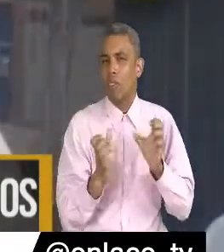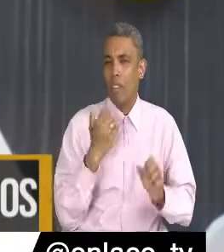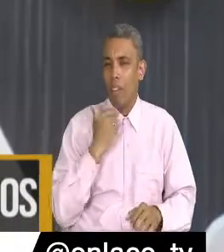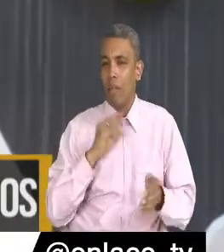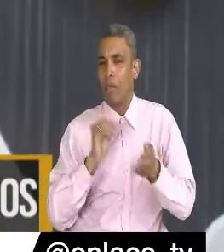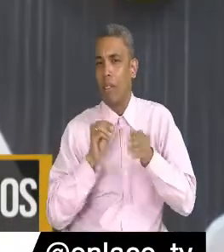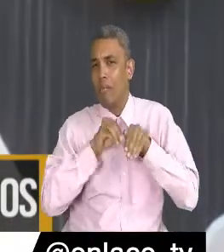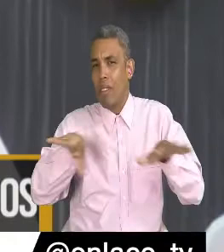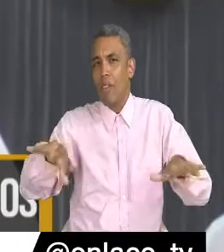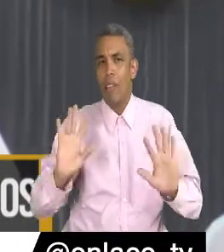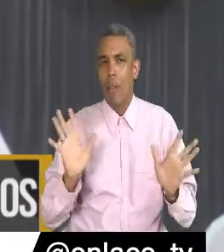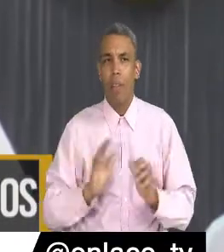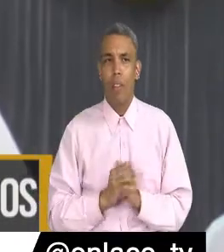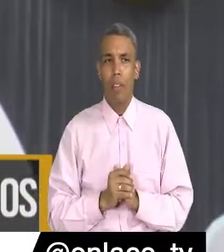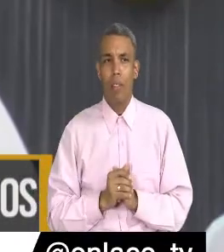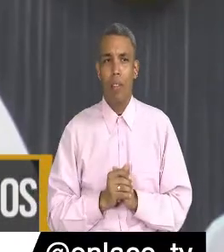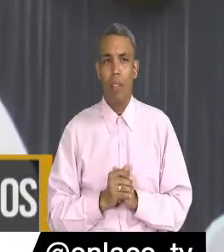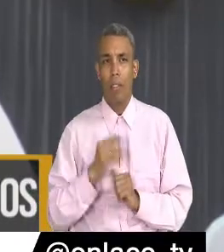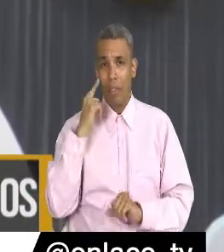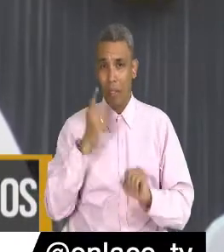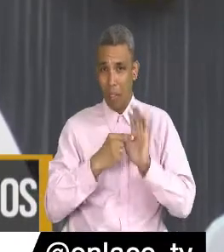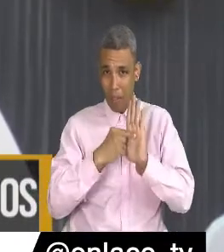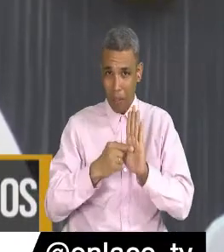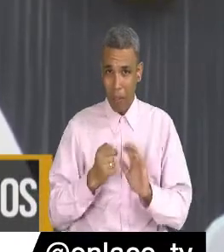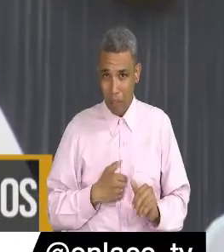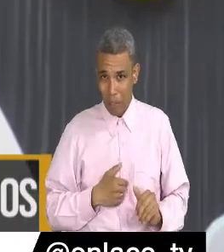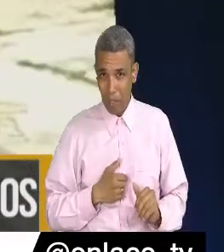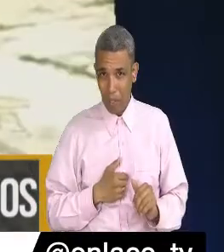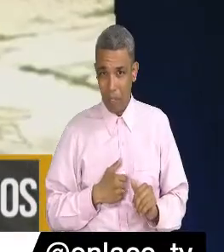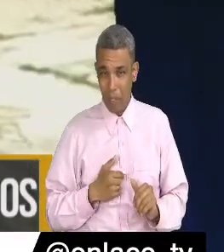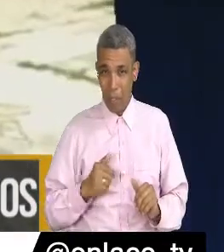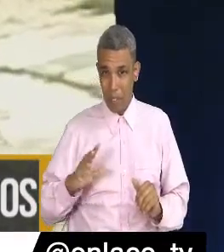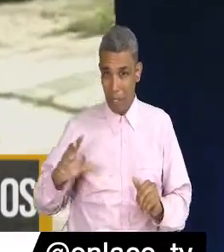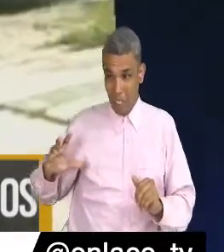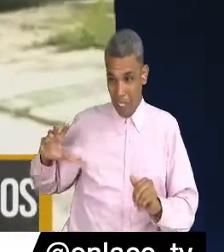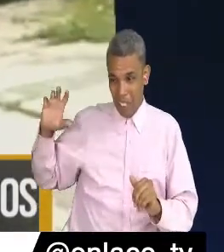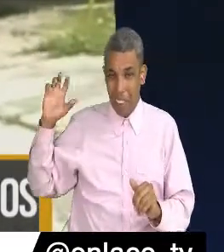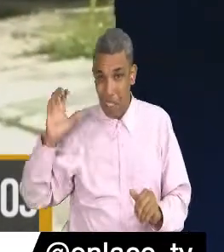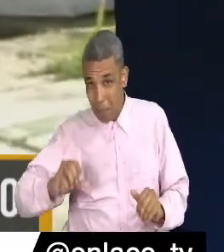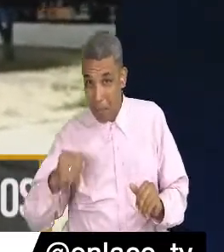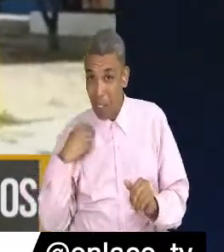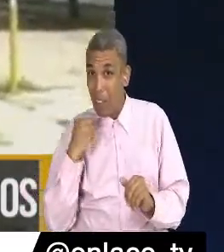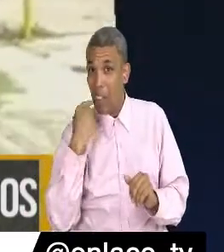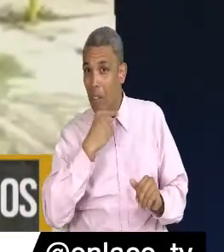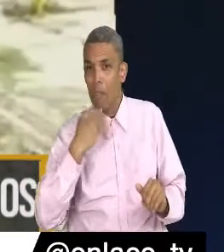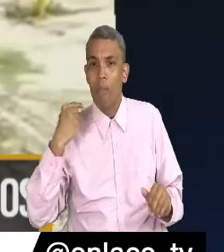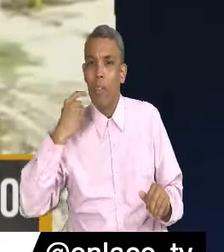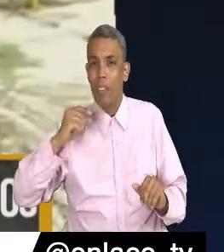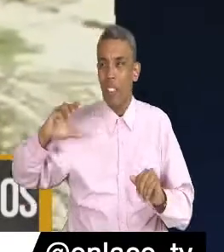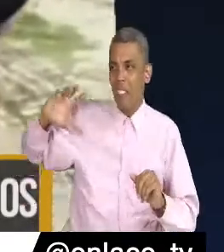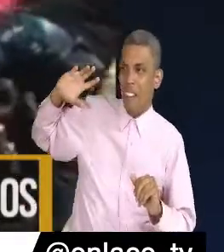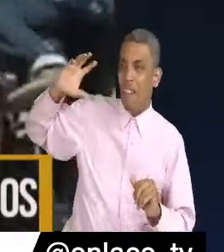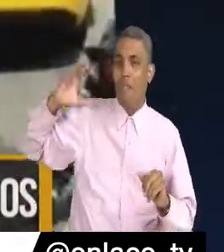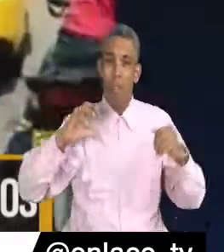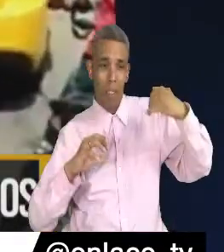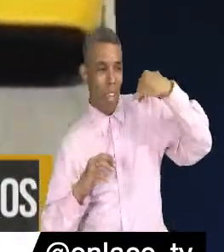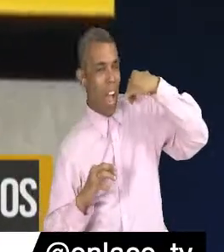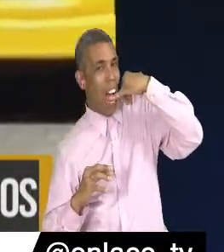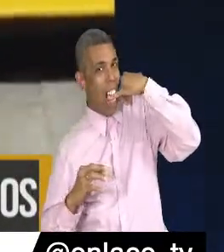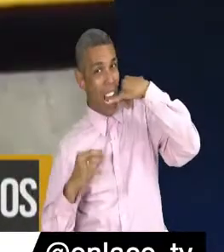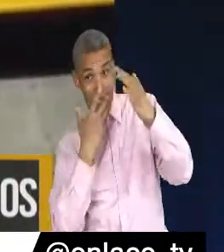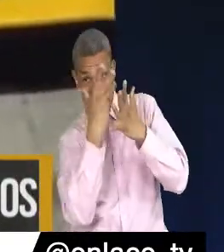cogió un dedo de la mano con la boca, lo mordió y no lo soltaba. Incluso ese dedo, él